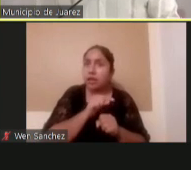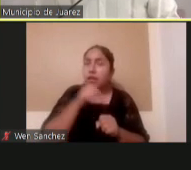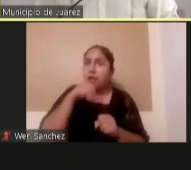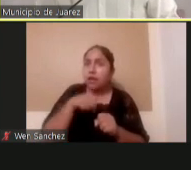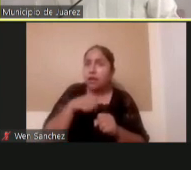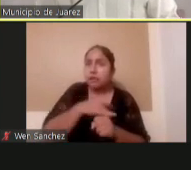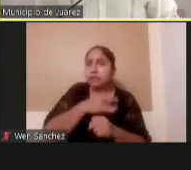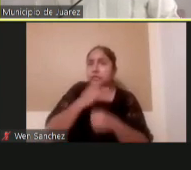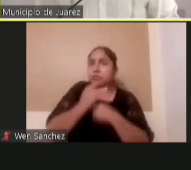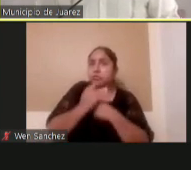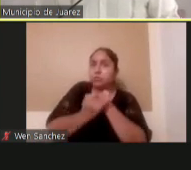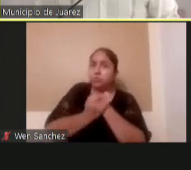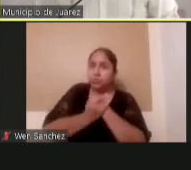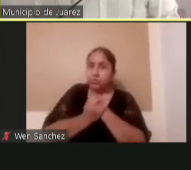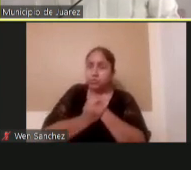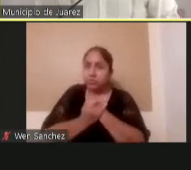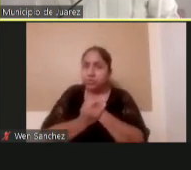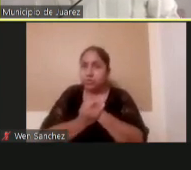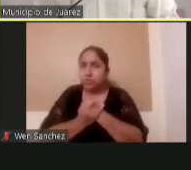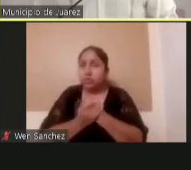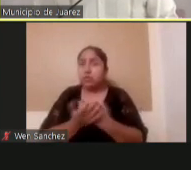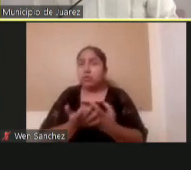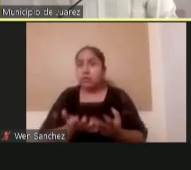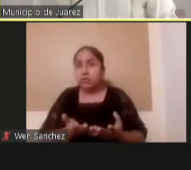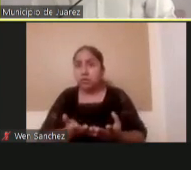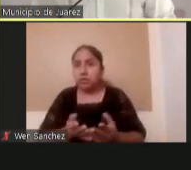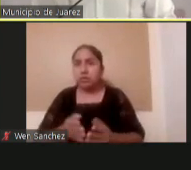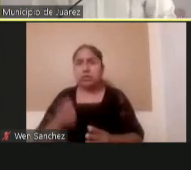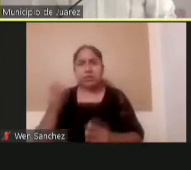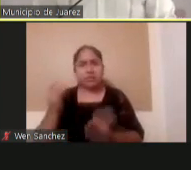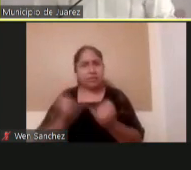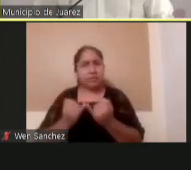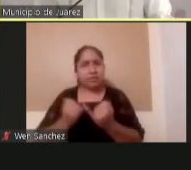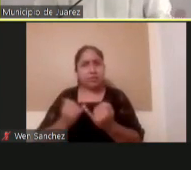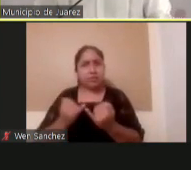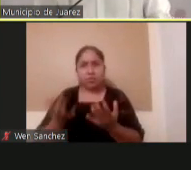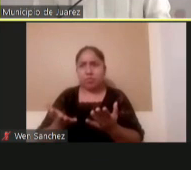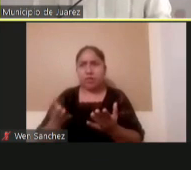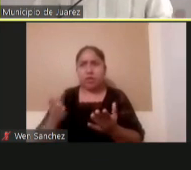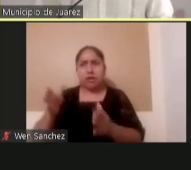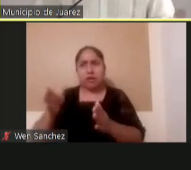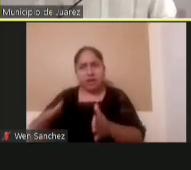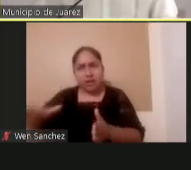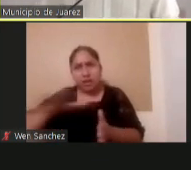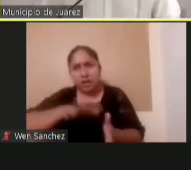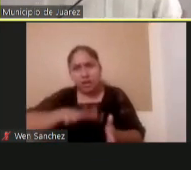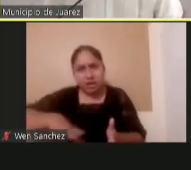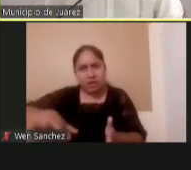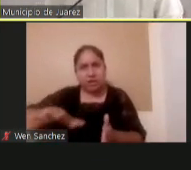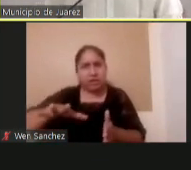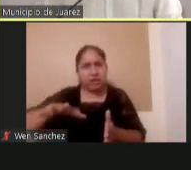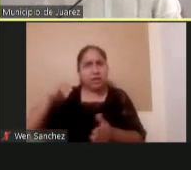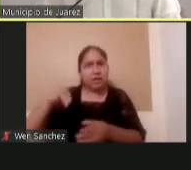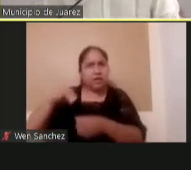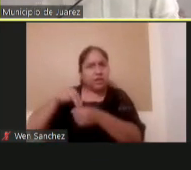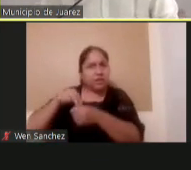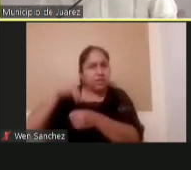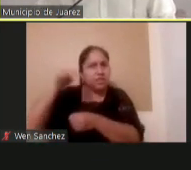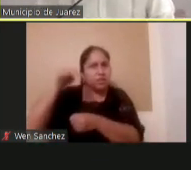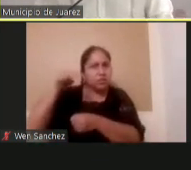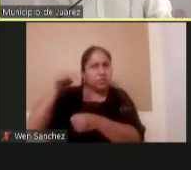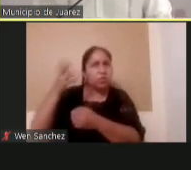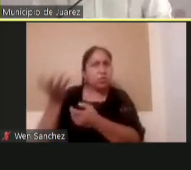país. El Paso del Norte se convirtió en Ciudad Juárez y con este nombre nació una